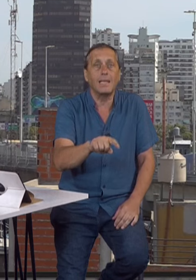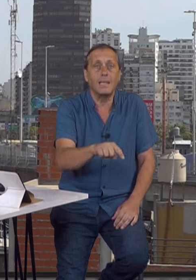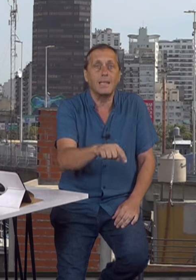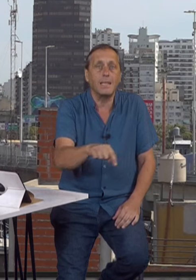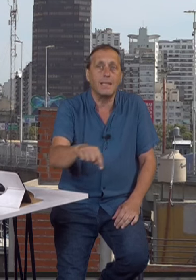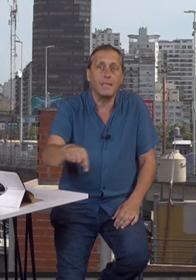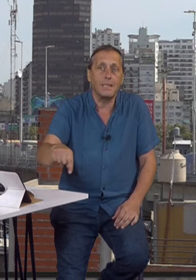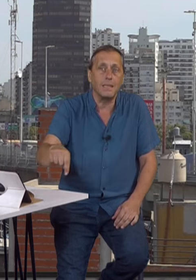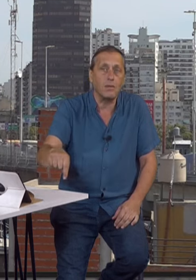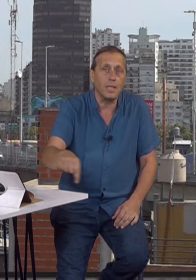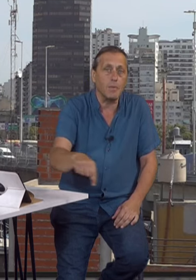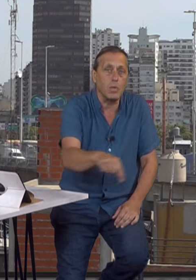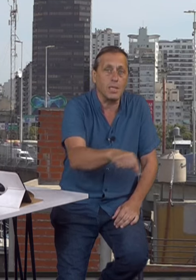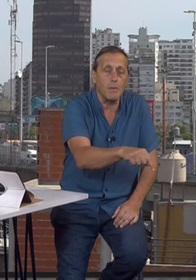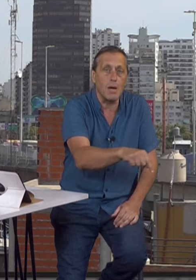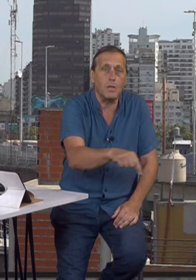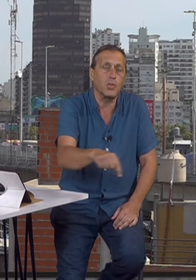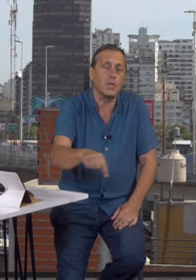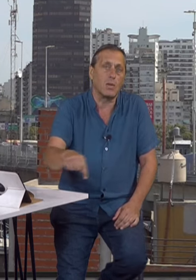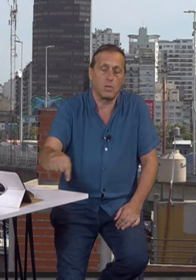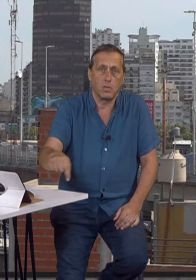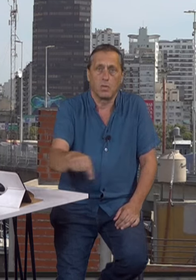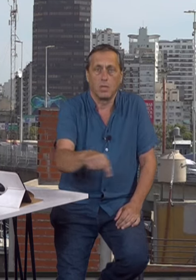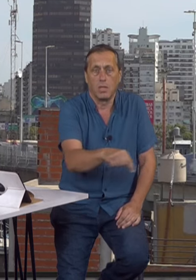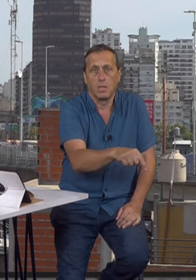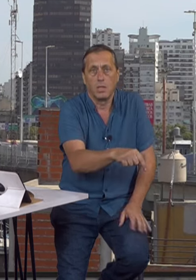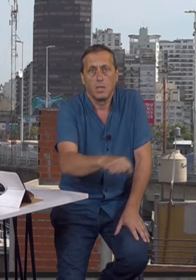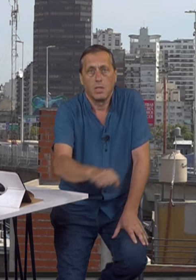está en lo que están viendo ustedes abajo, en el zócalo.